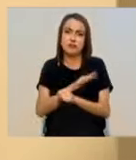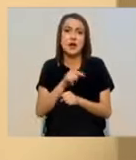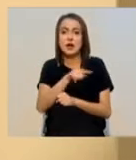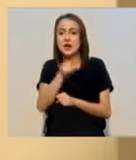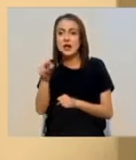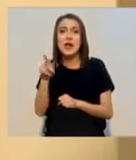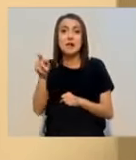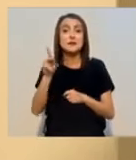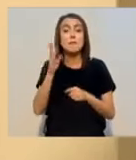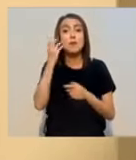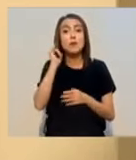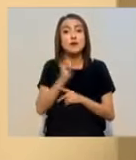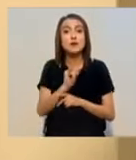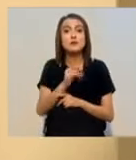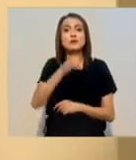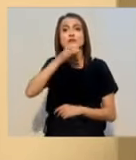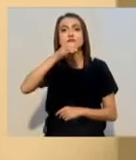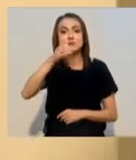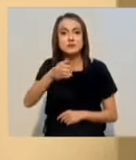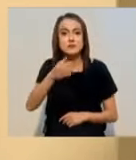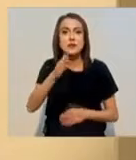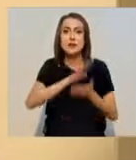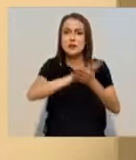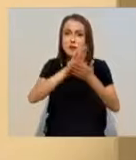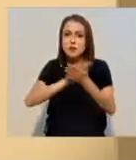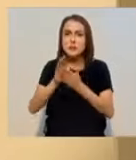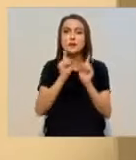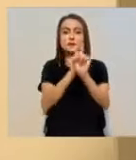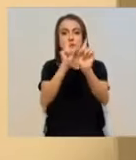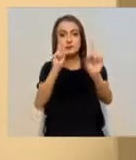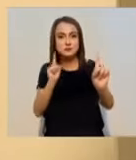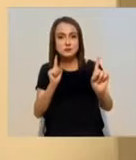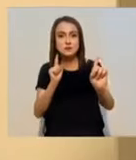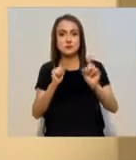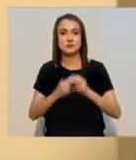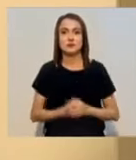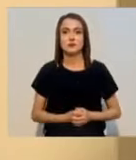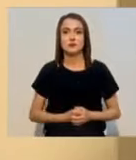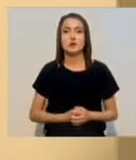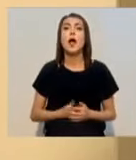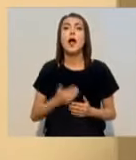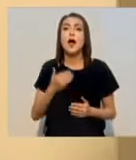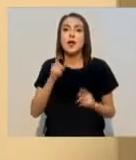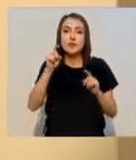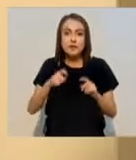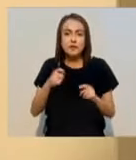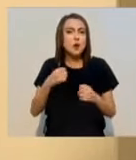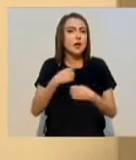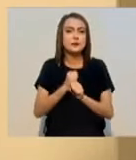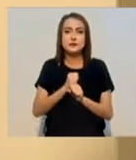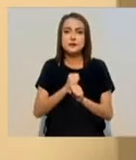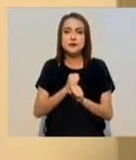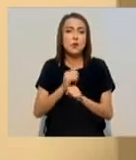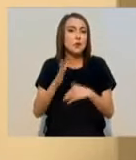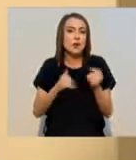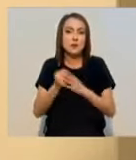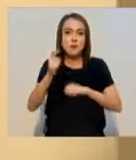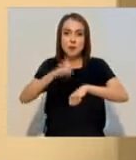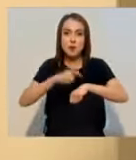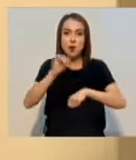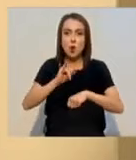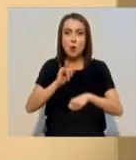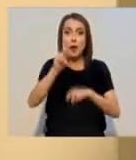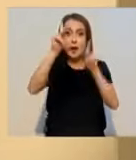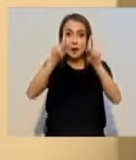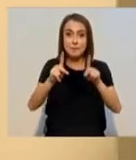esas prácticas de higiene, distanciamiento social. Hay que actuar en todo momento como que